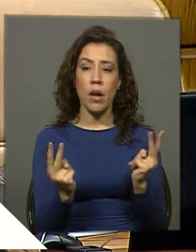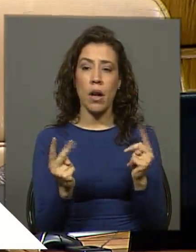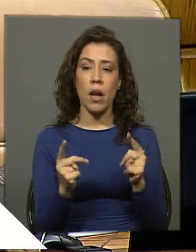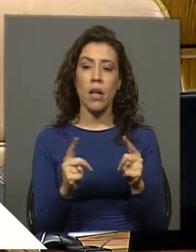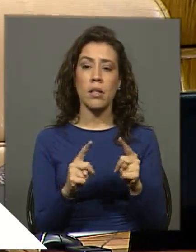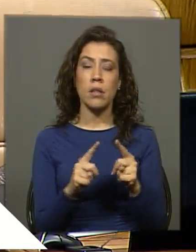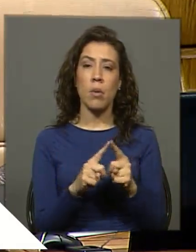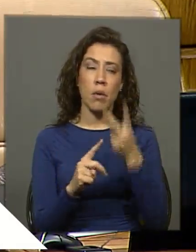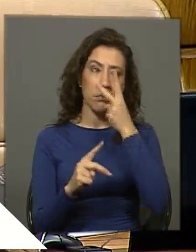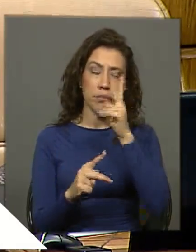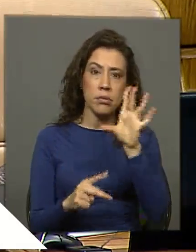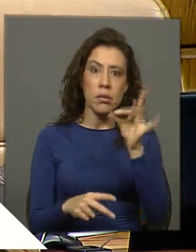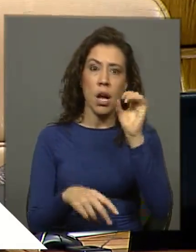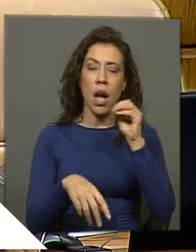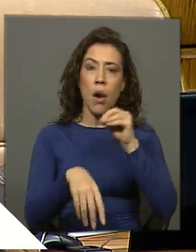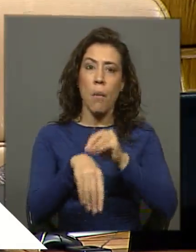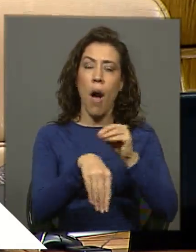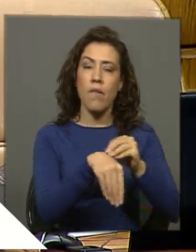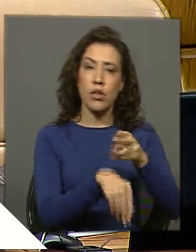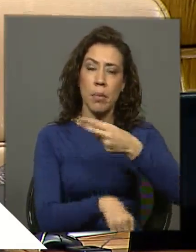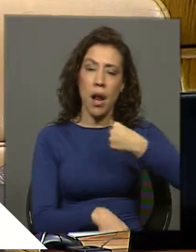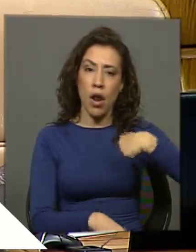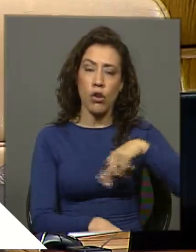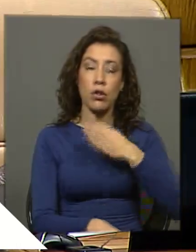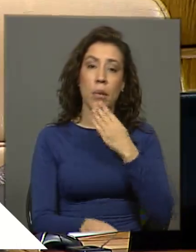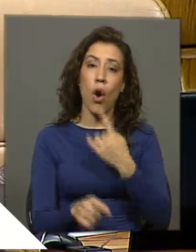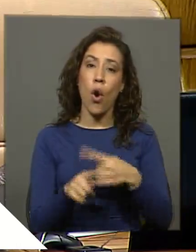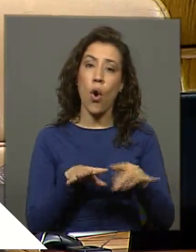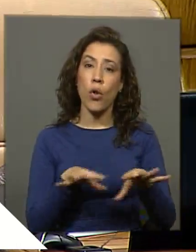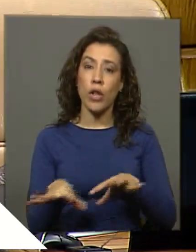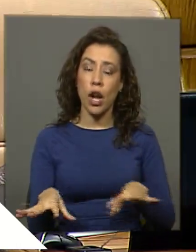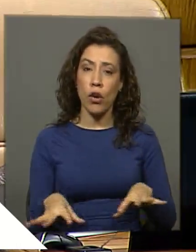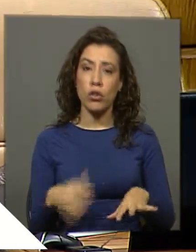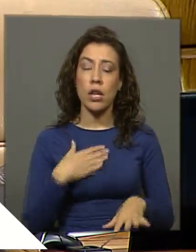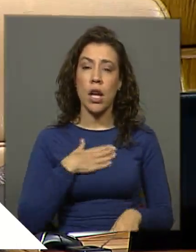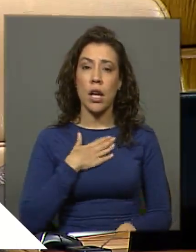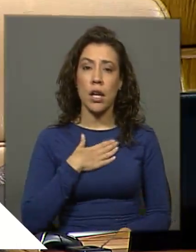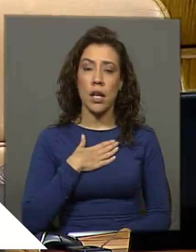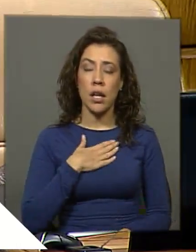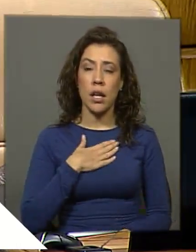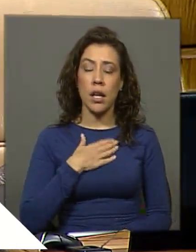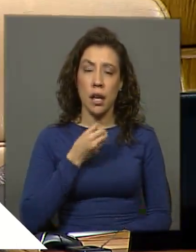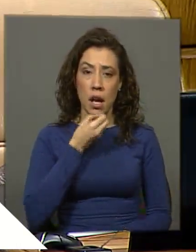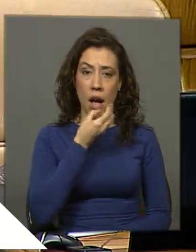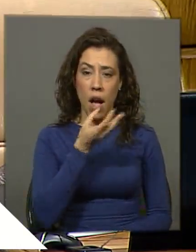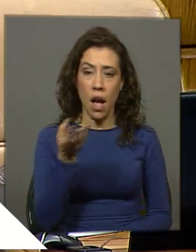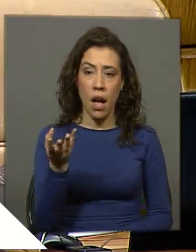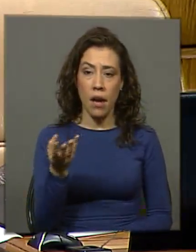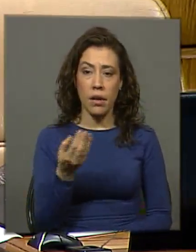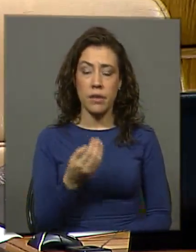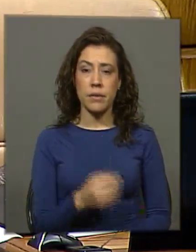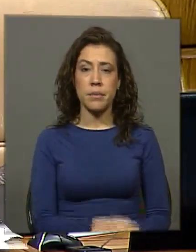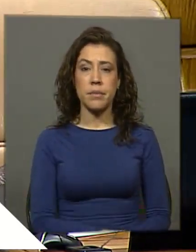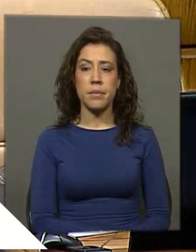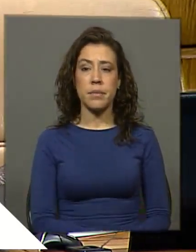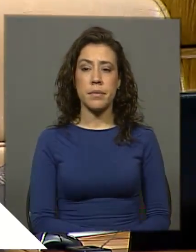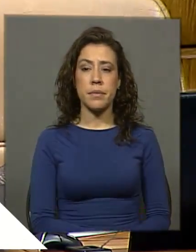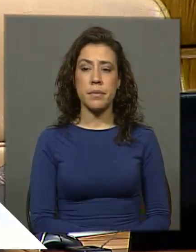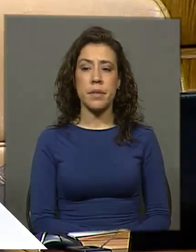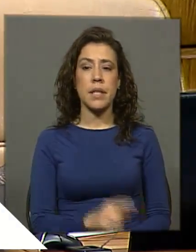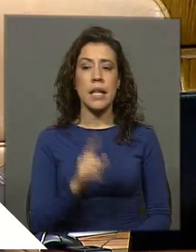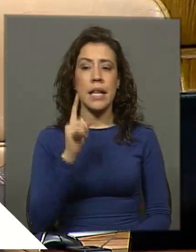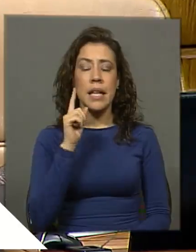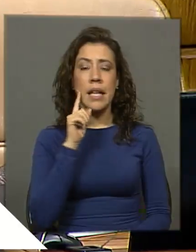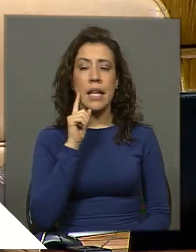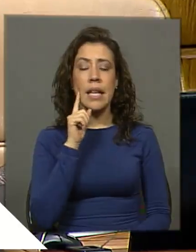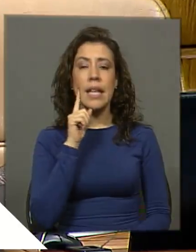una luz de alerta para nosotros hay otro elemento señor presidente que quisiera señalar y que tiene que ver con quienes van a